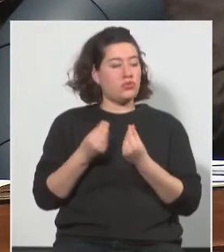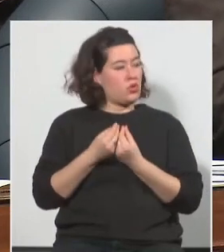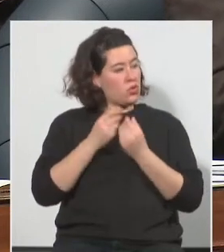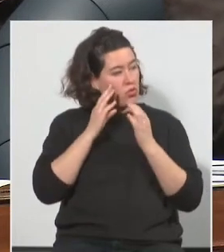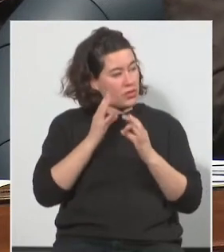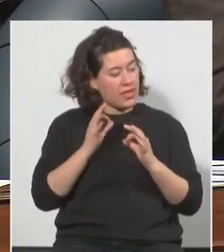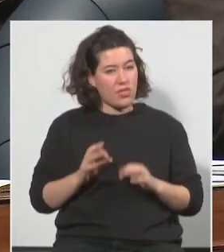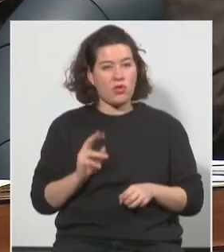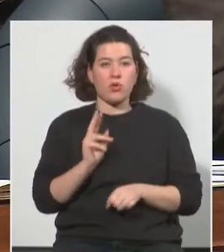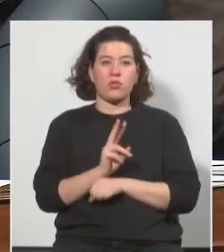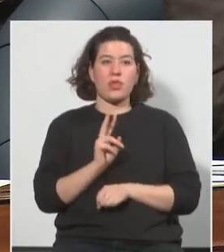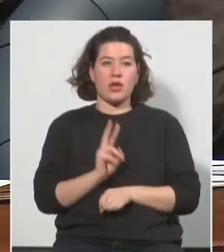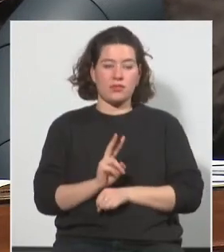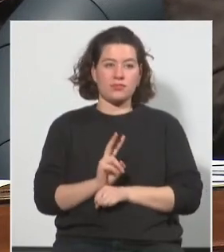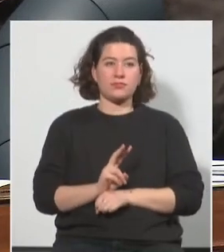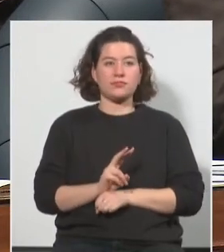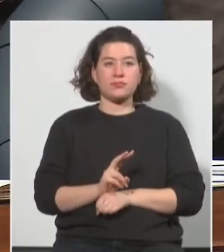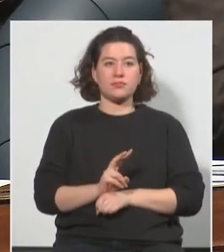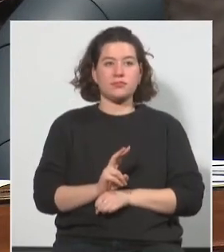y en preservarlo.